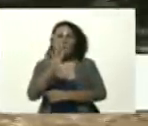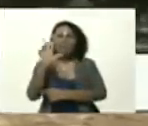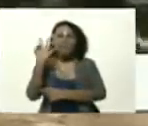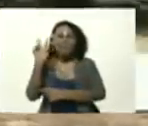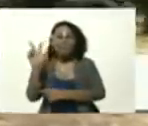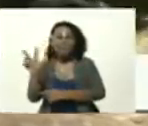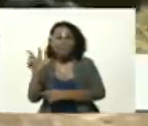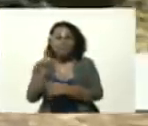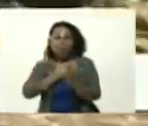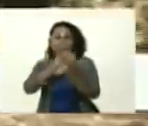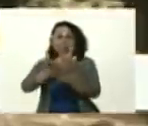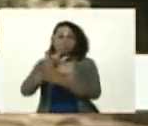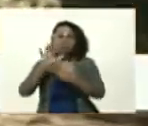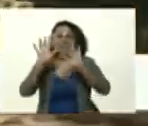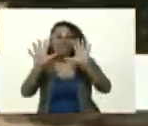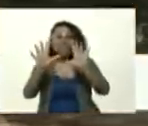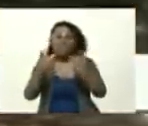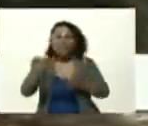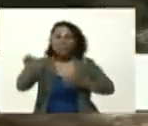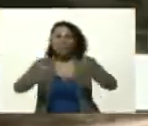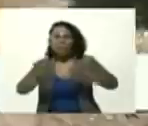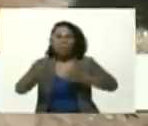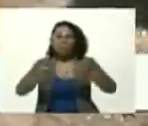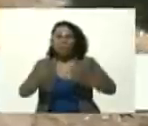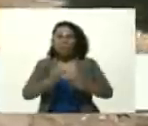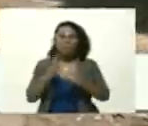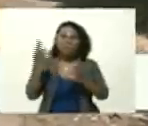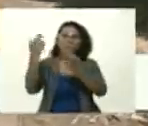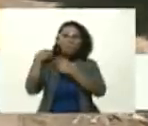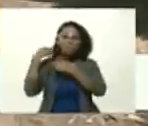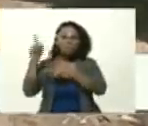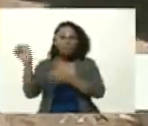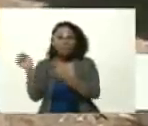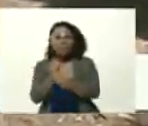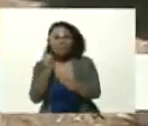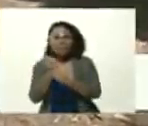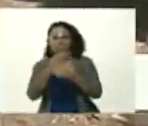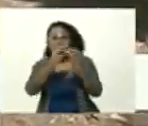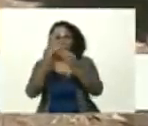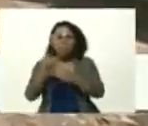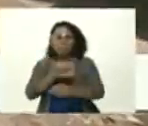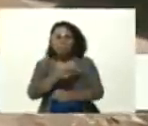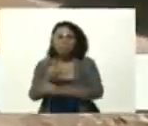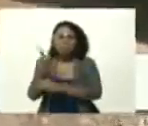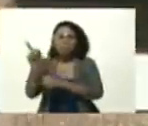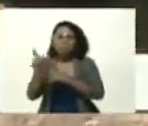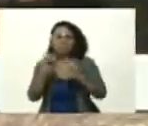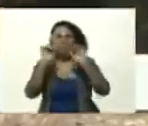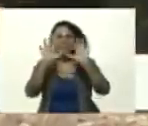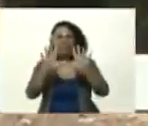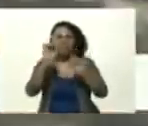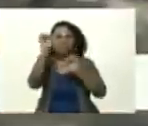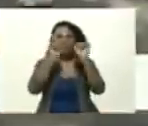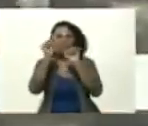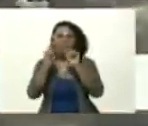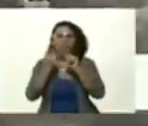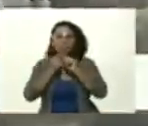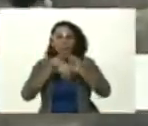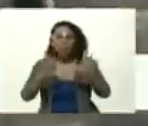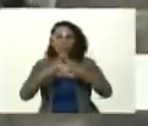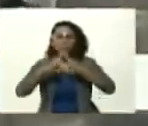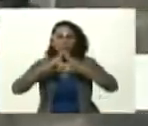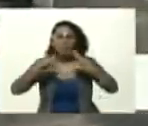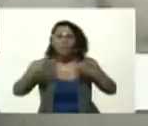realizados por 10 camiones asignados directamente a estas obras y más de 10 maquinarias también que se despliegan por